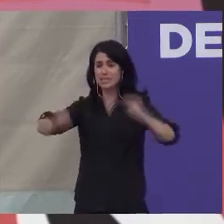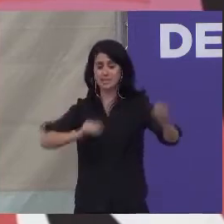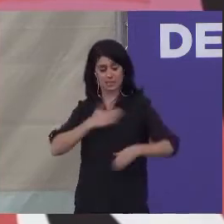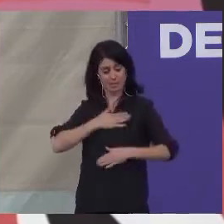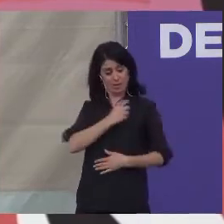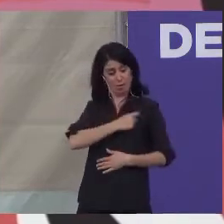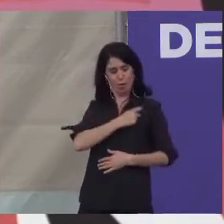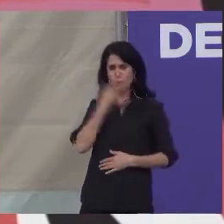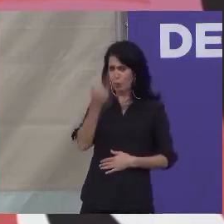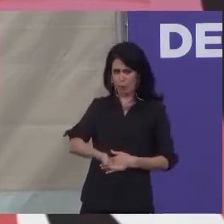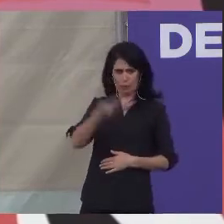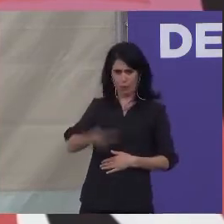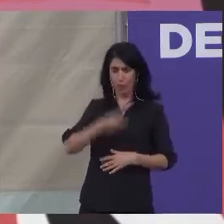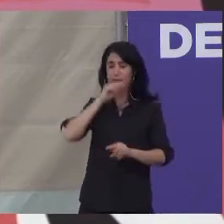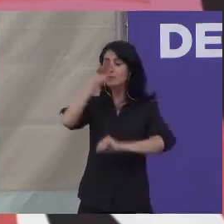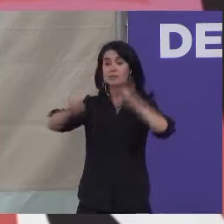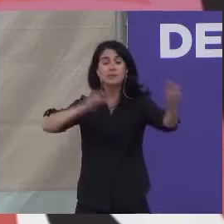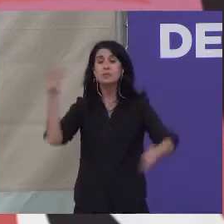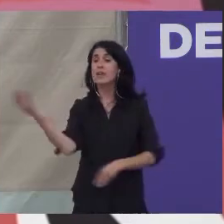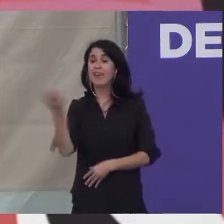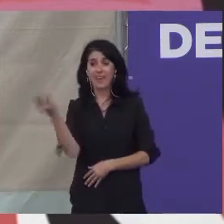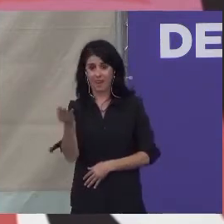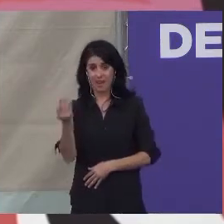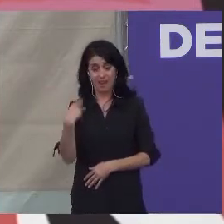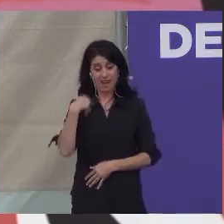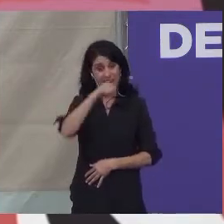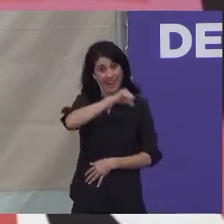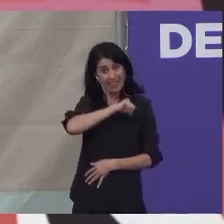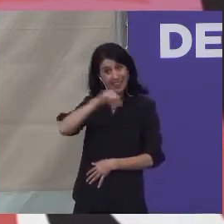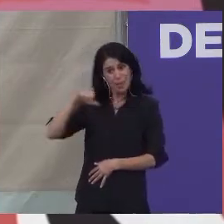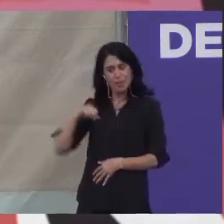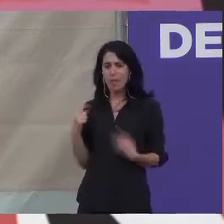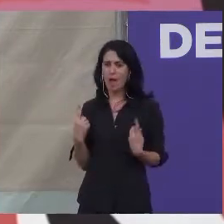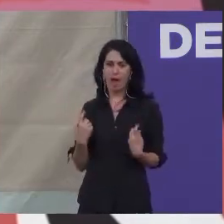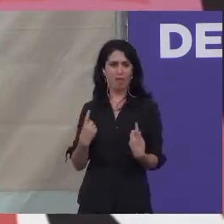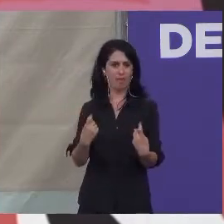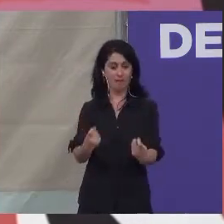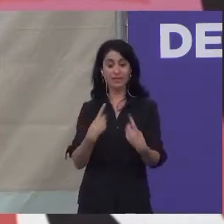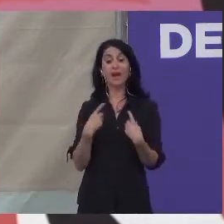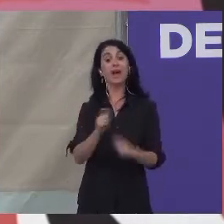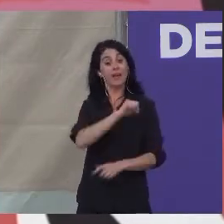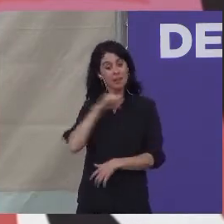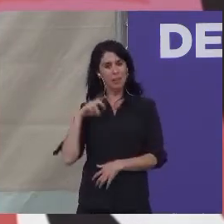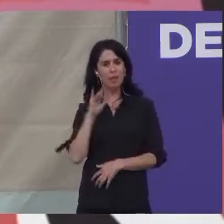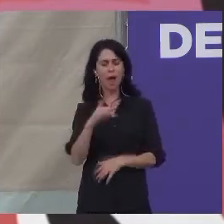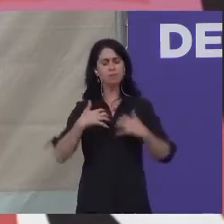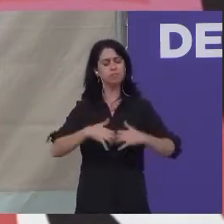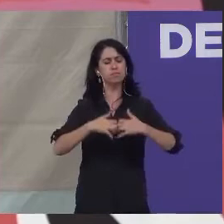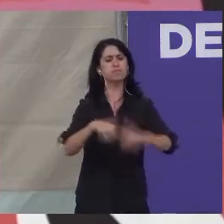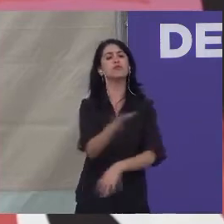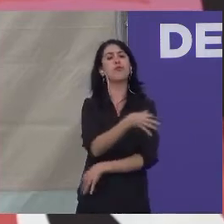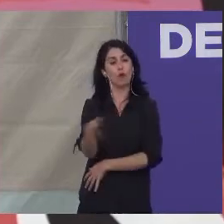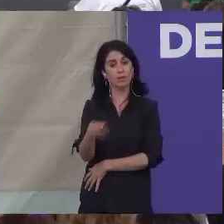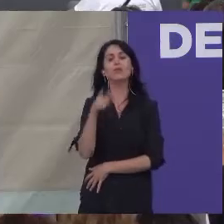órgano. Necesitamos esa independencia para poder funcionar correctamente. Sí se